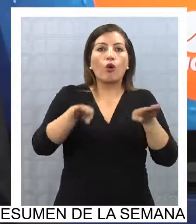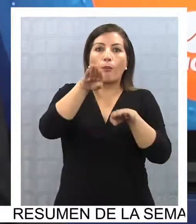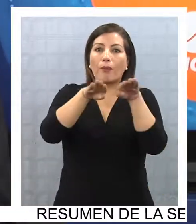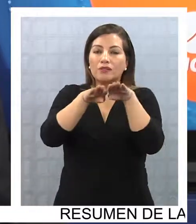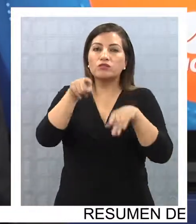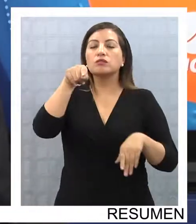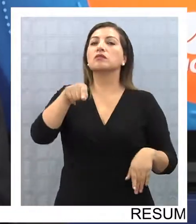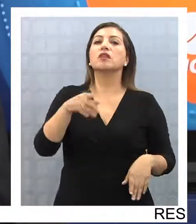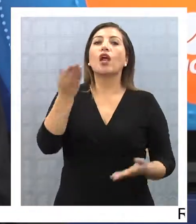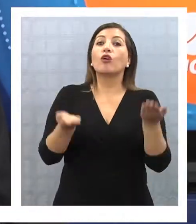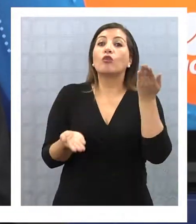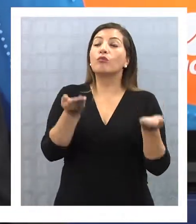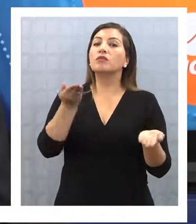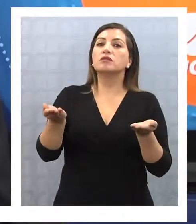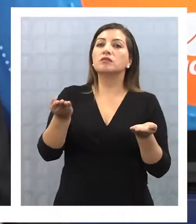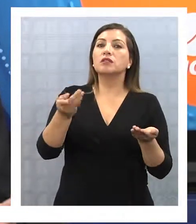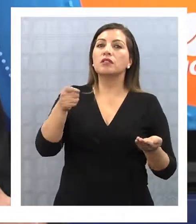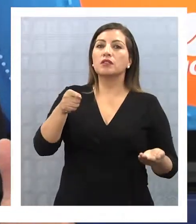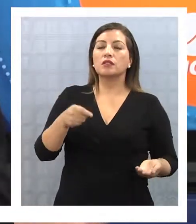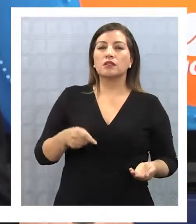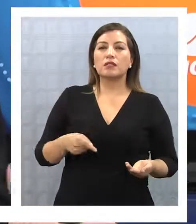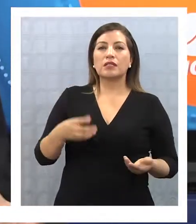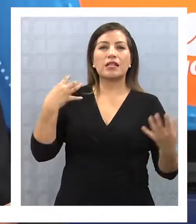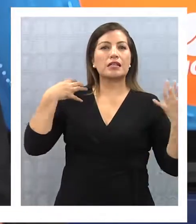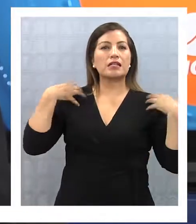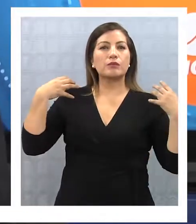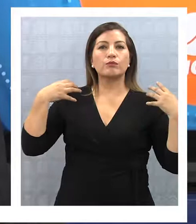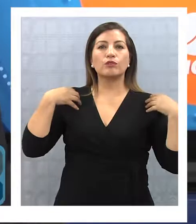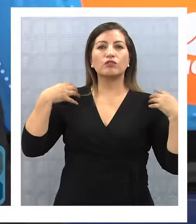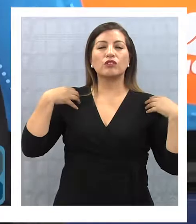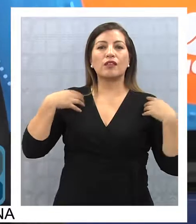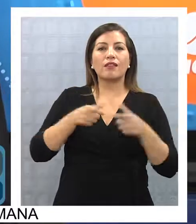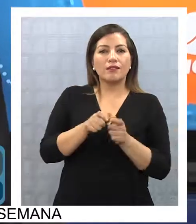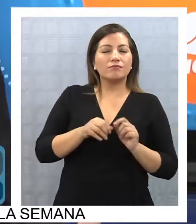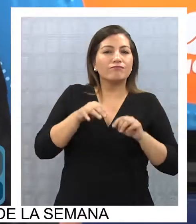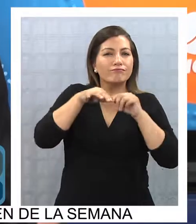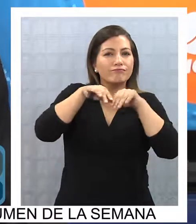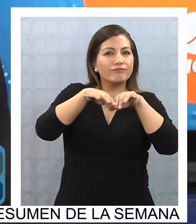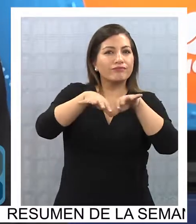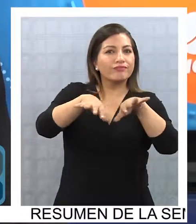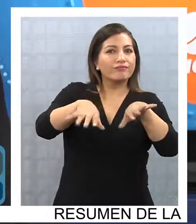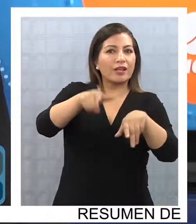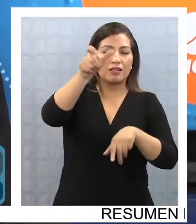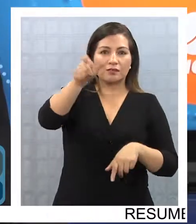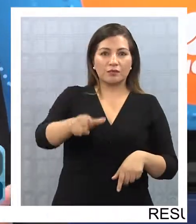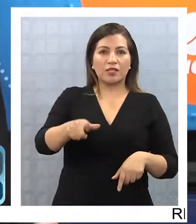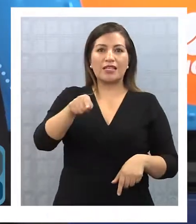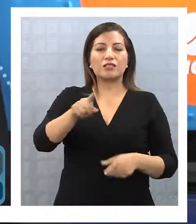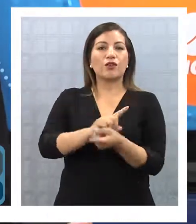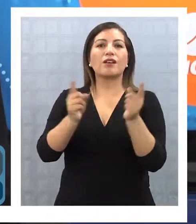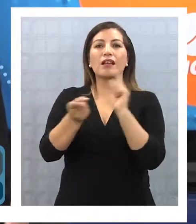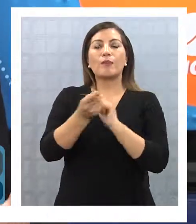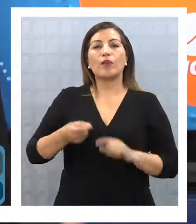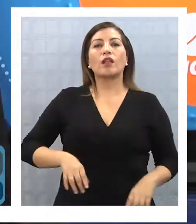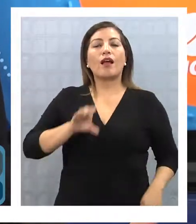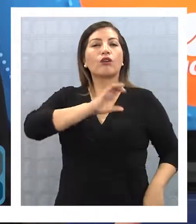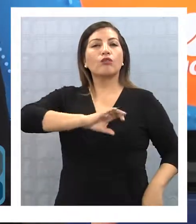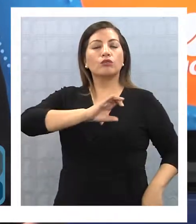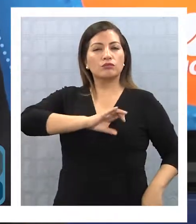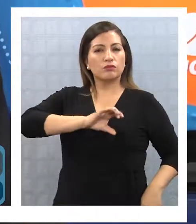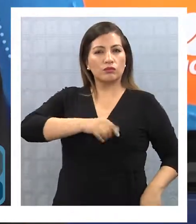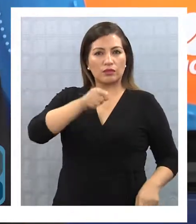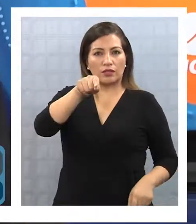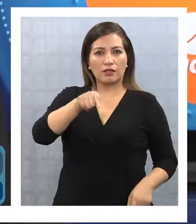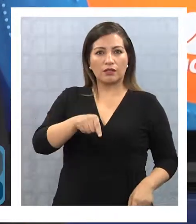somos los primeros en incorporar este instrumento económico que se llama la responsabilidad extendida del productor y que supone cambios conductuales de las personas